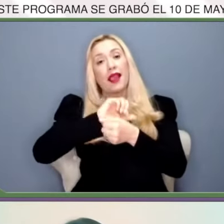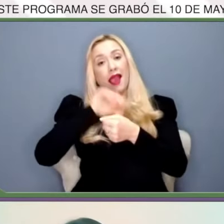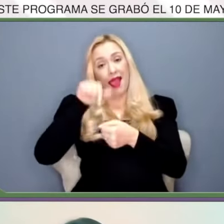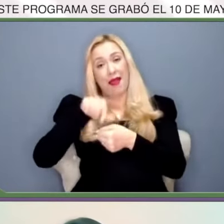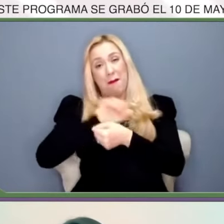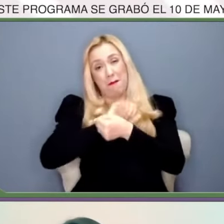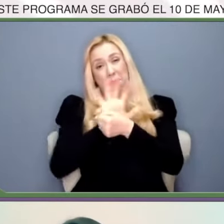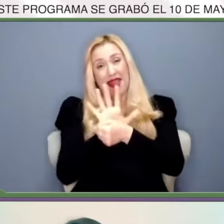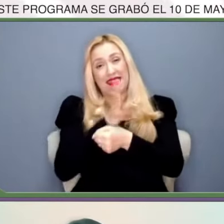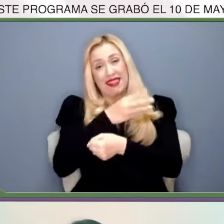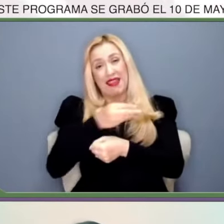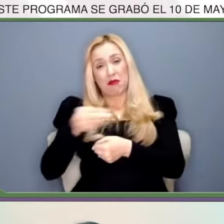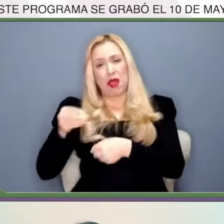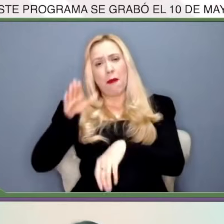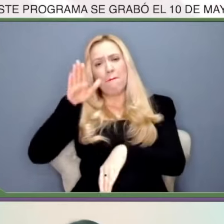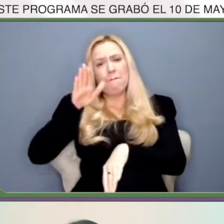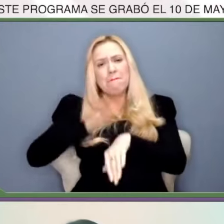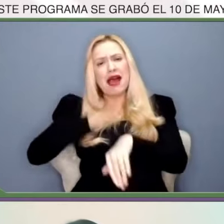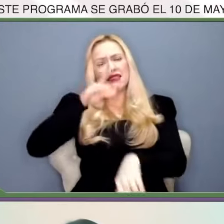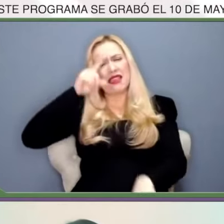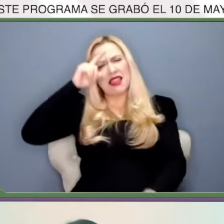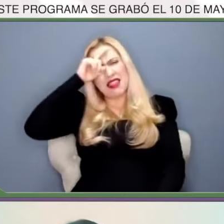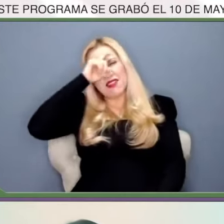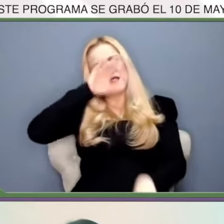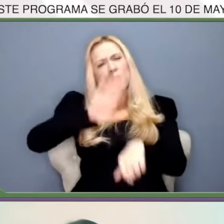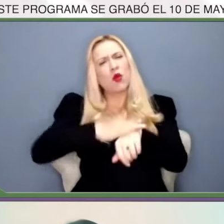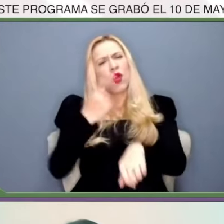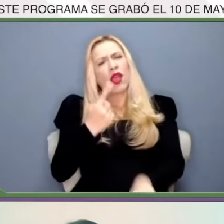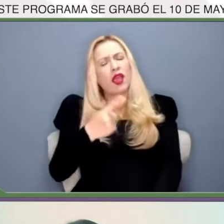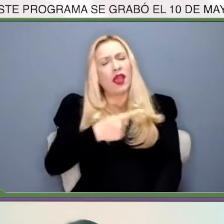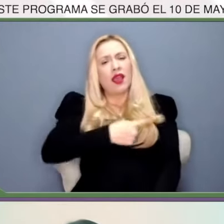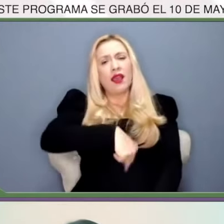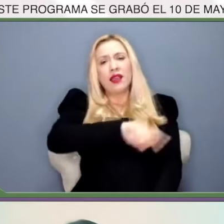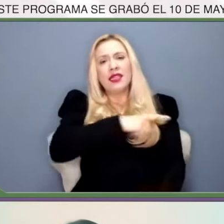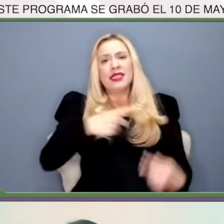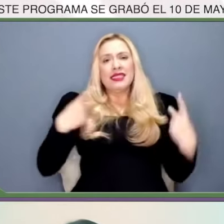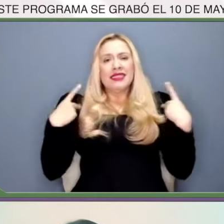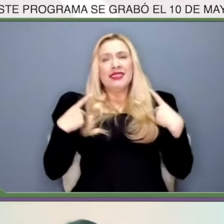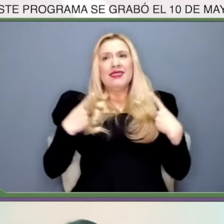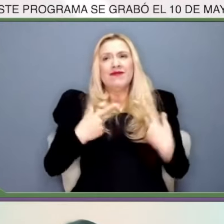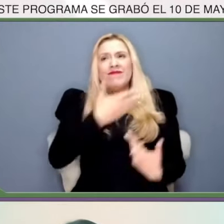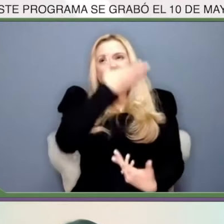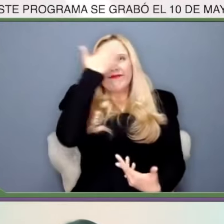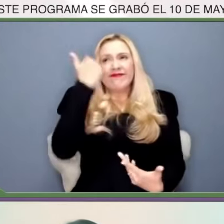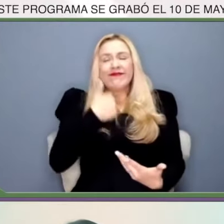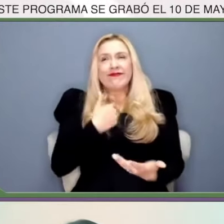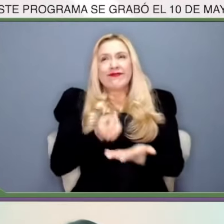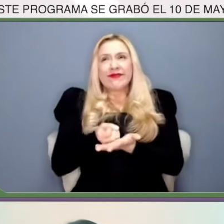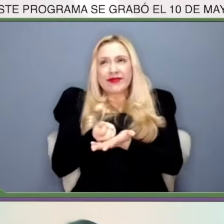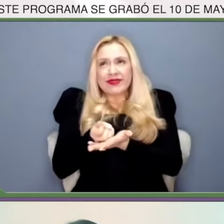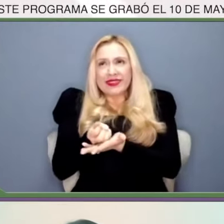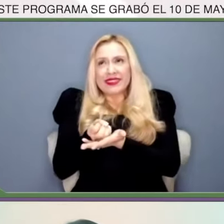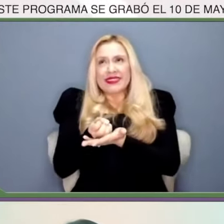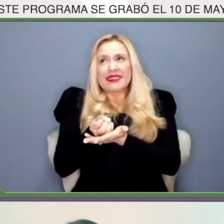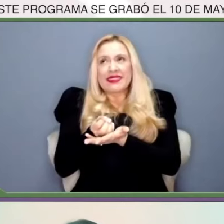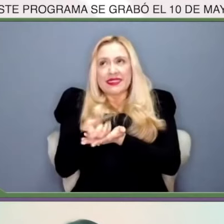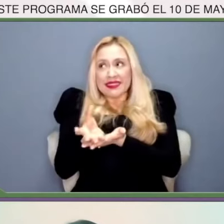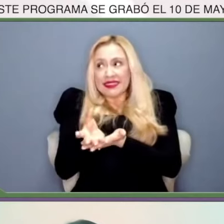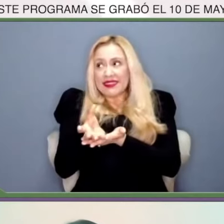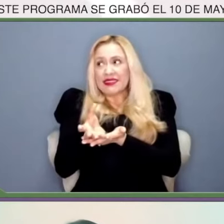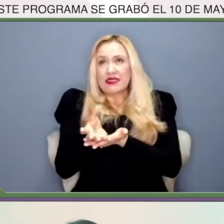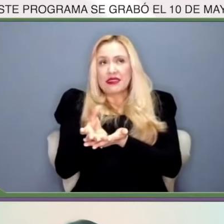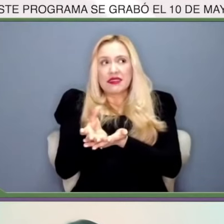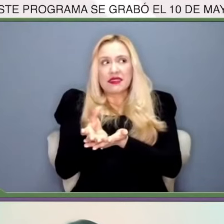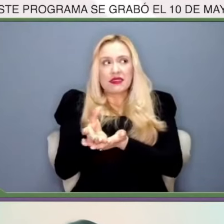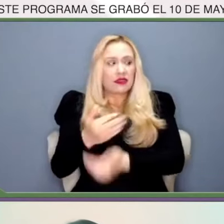pandemia se dificulta aún más. ¿Por qué? Porque estas personas no saben si salir, porque no saben si están en un contexto